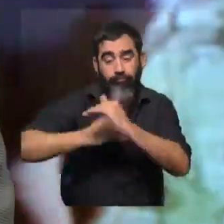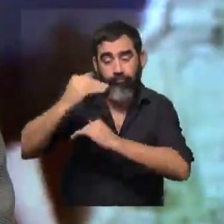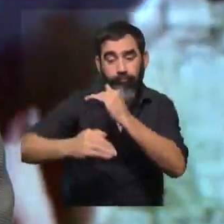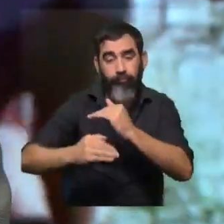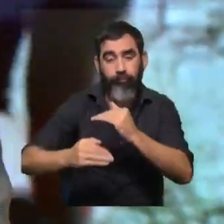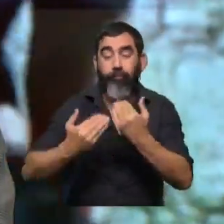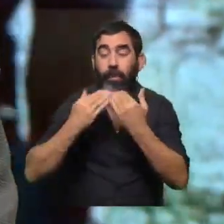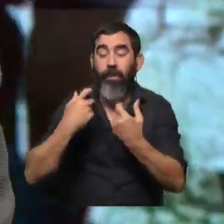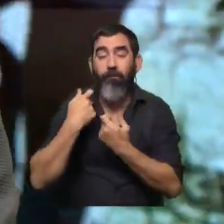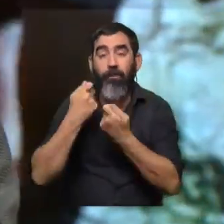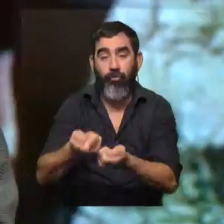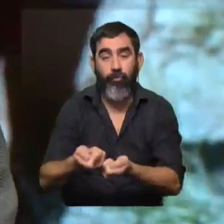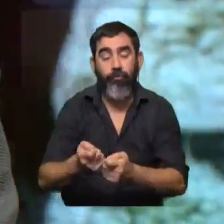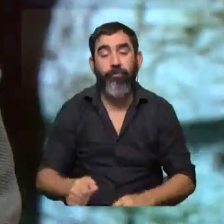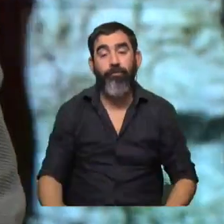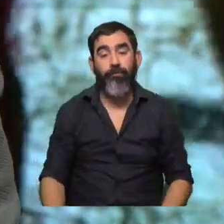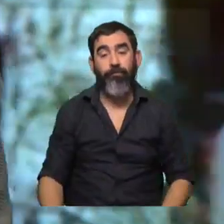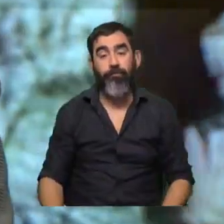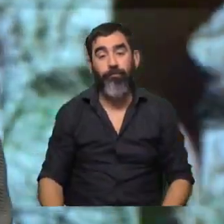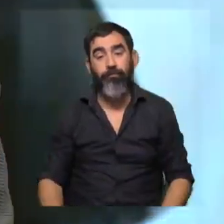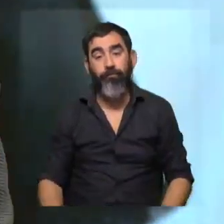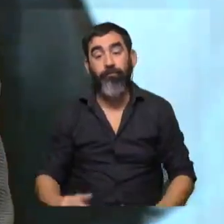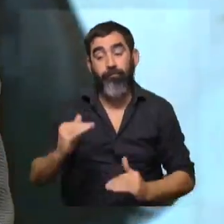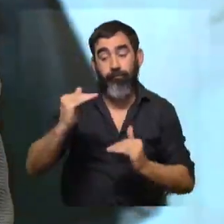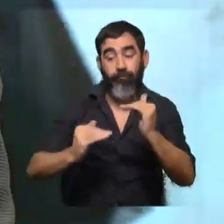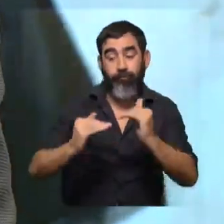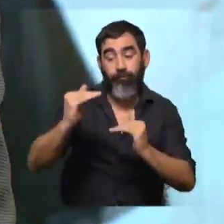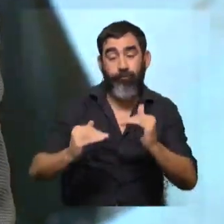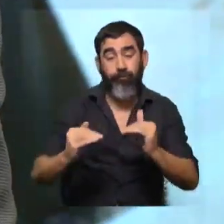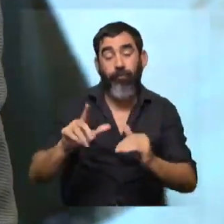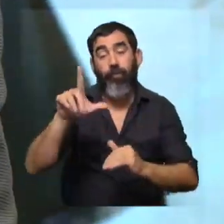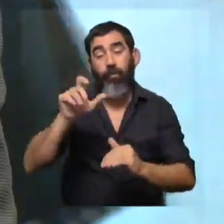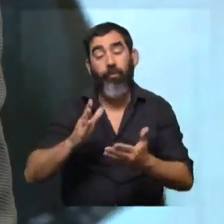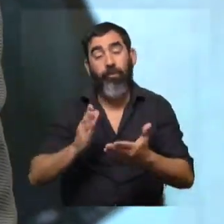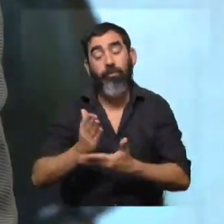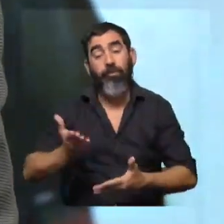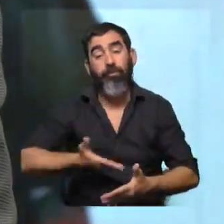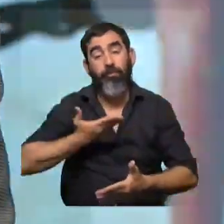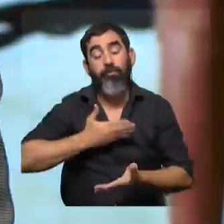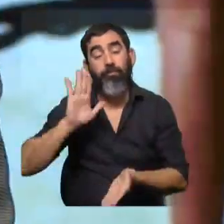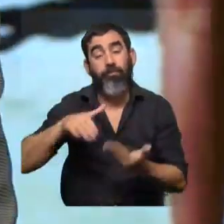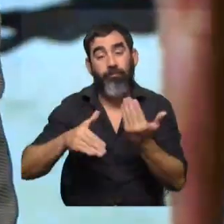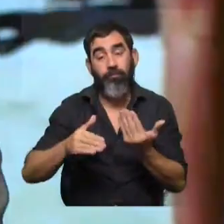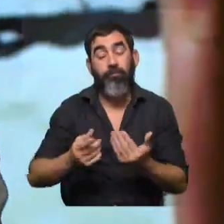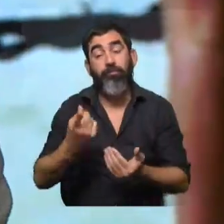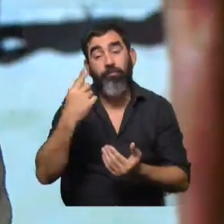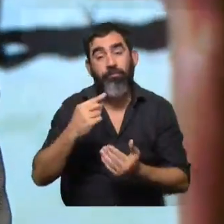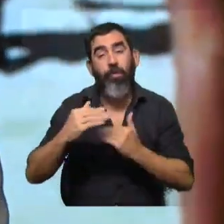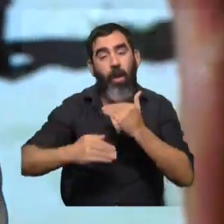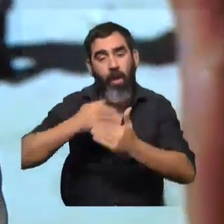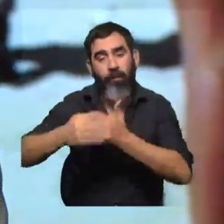de esa inversión. Yo creo que ahí hay un equilibrio muy importante que por supuesto siempre reclamamos más, pero creo que vamos